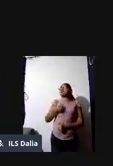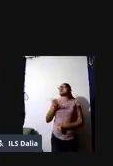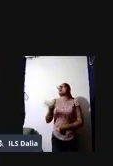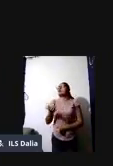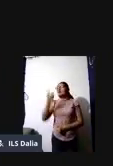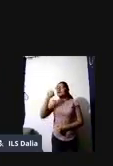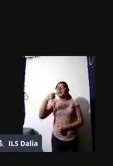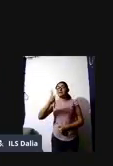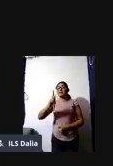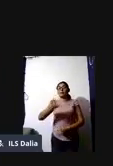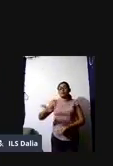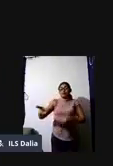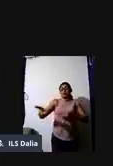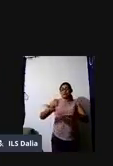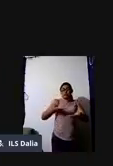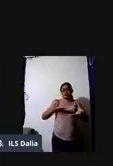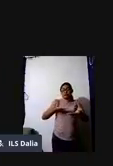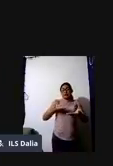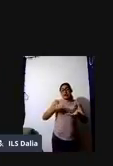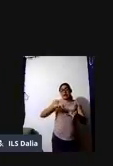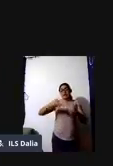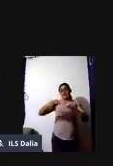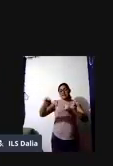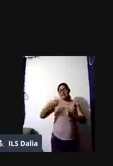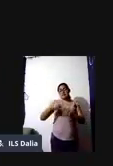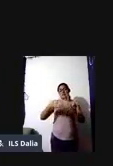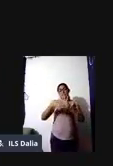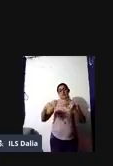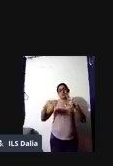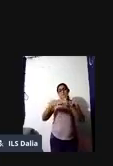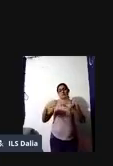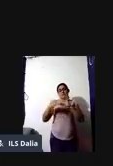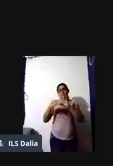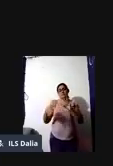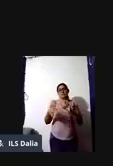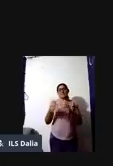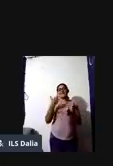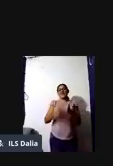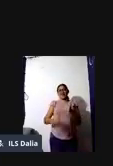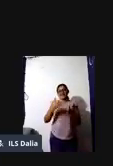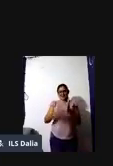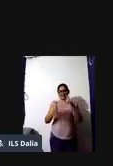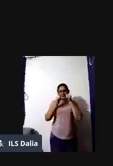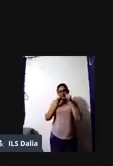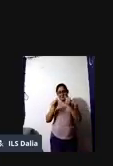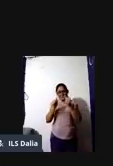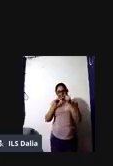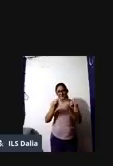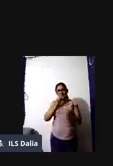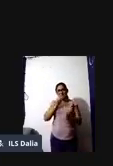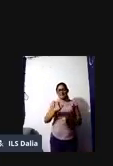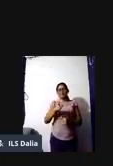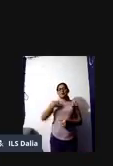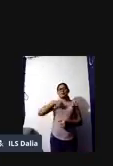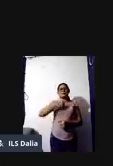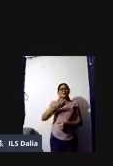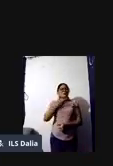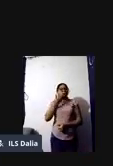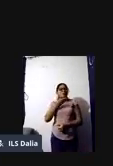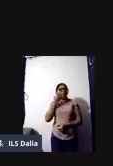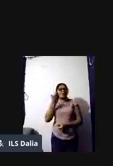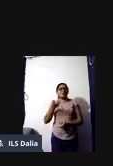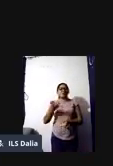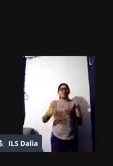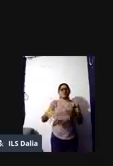la vuelta. Normalmente nada más vamos de ida y no permitimos la